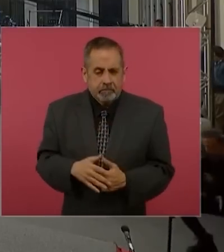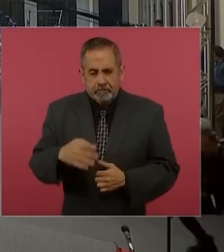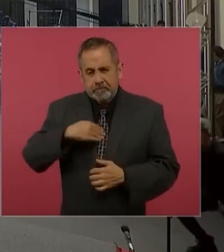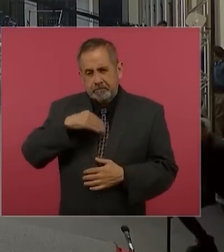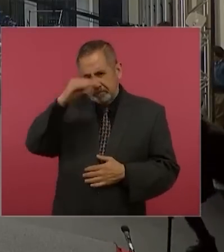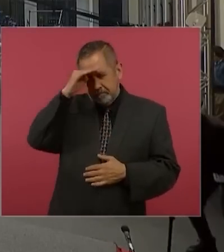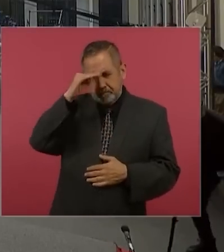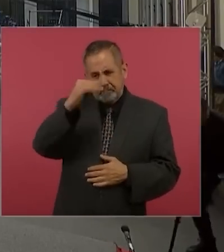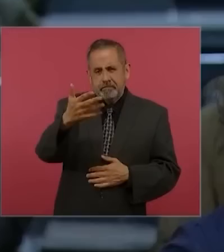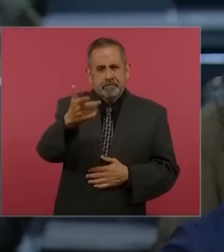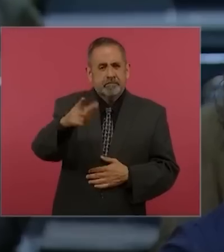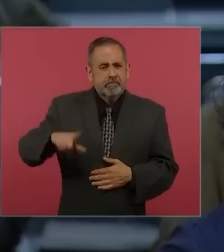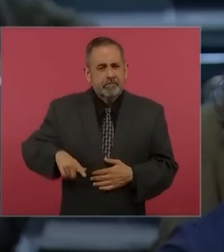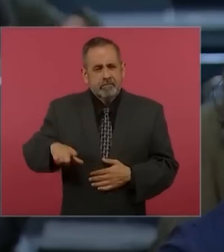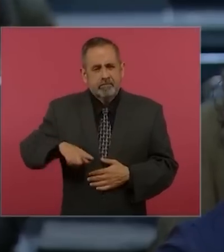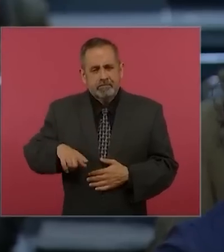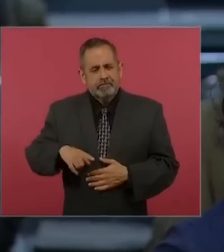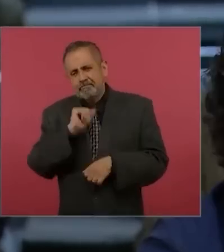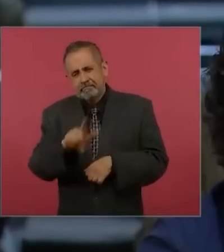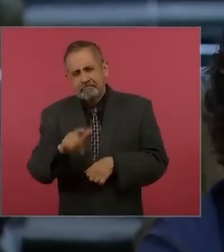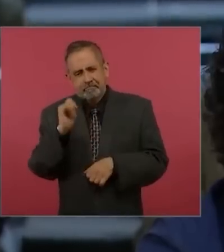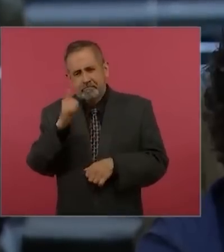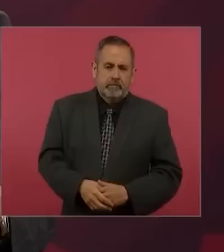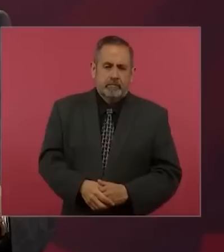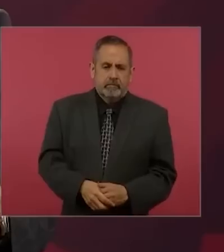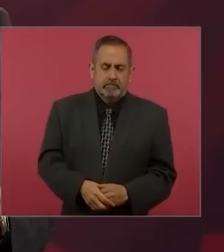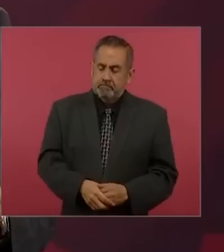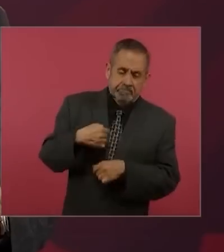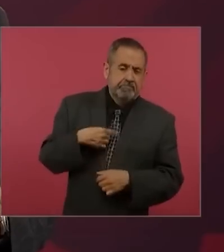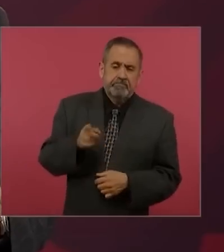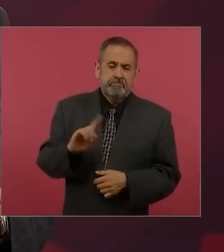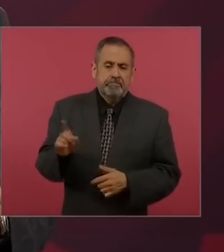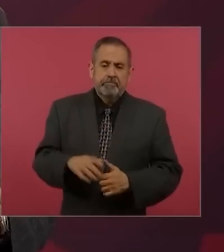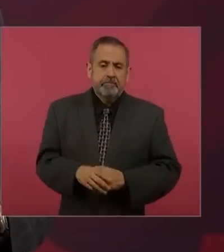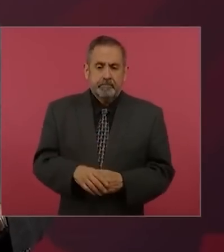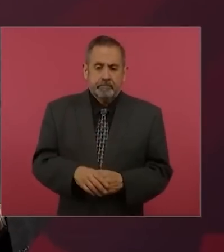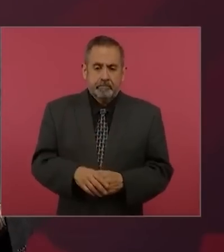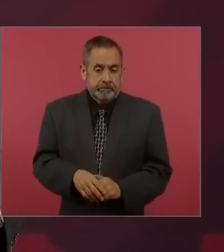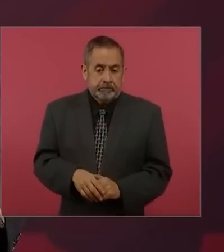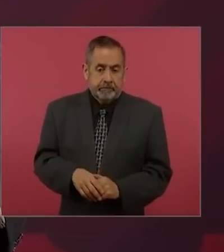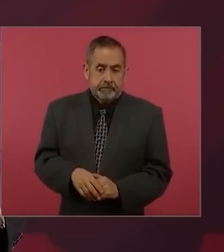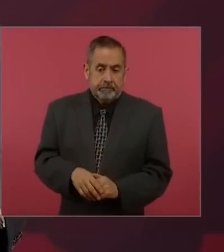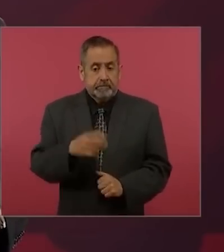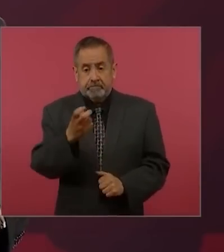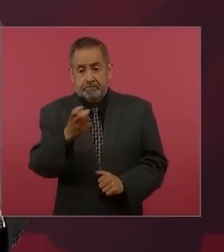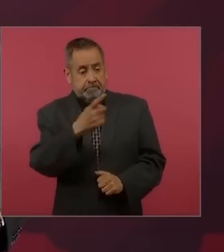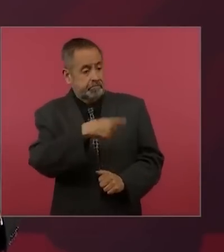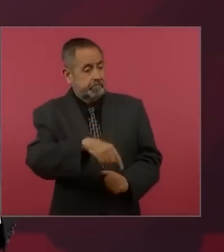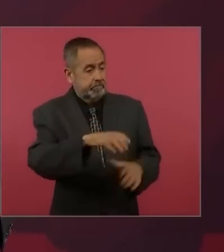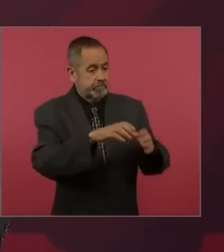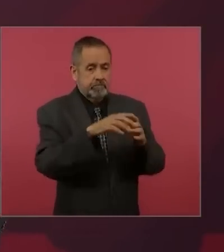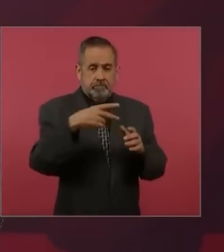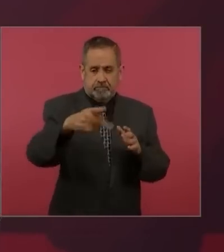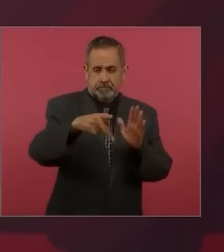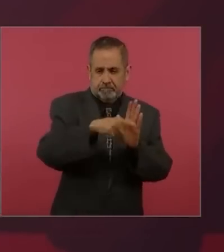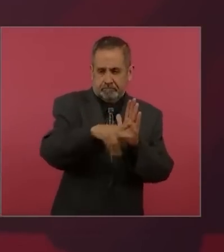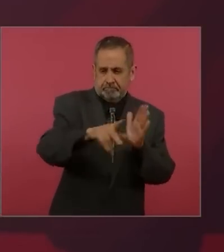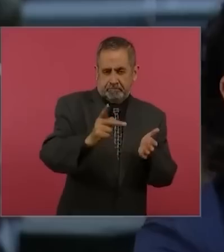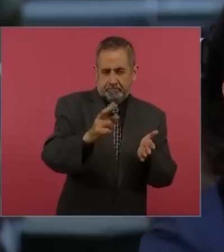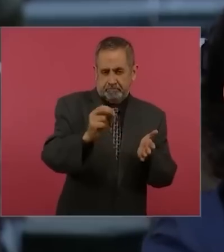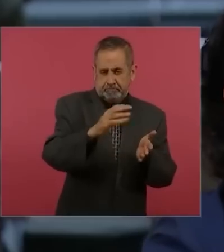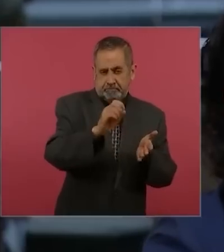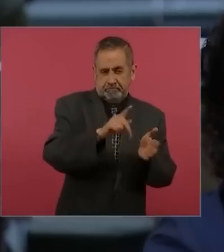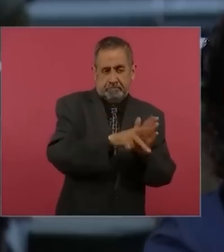consideraría que su gobierno les ha quedado a deber? No, no. Eso es lo que pueden pensar en tu revista, en